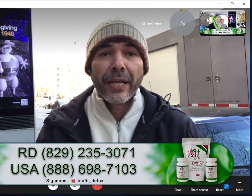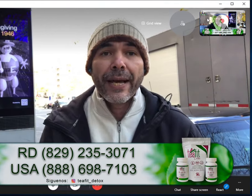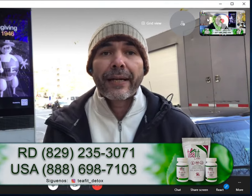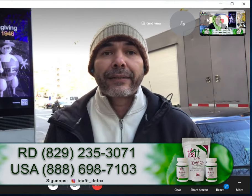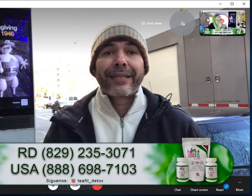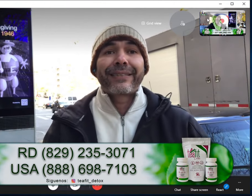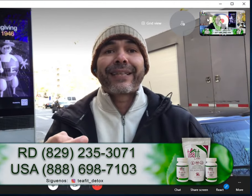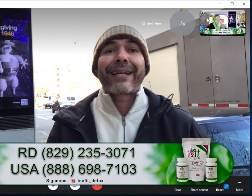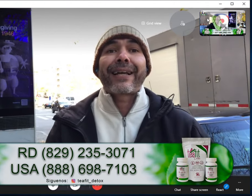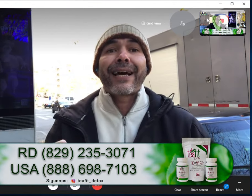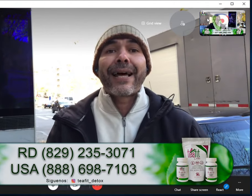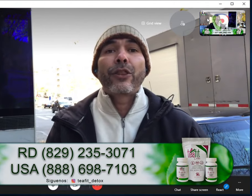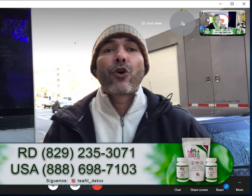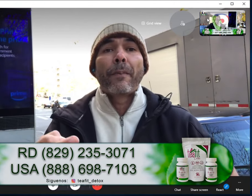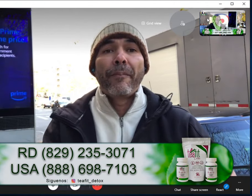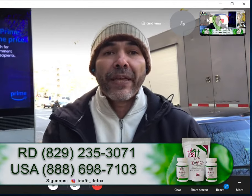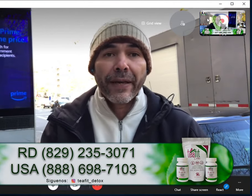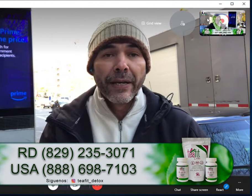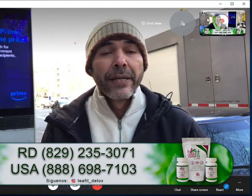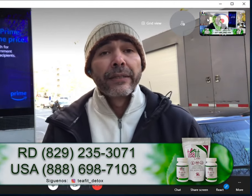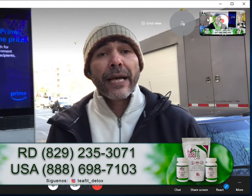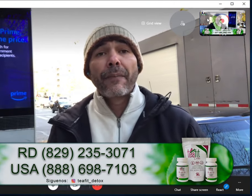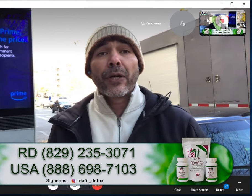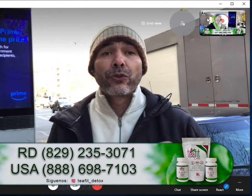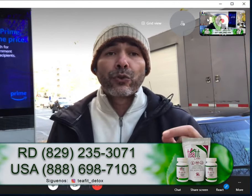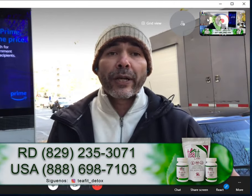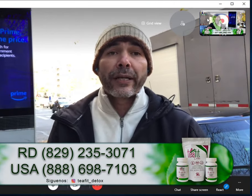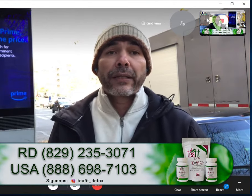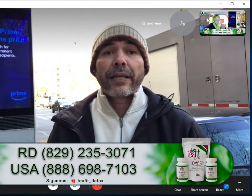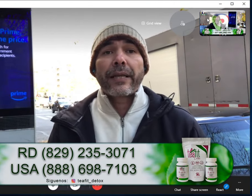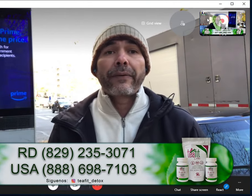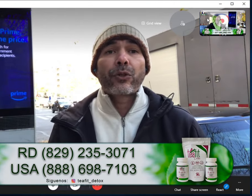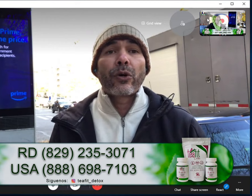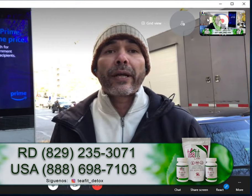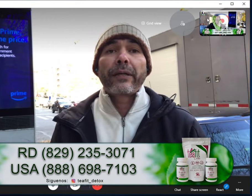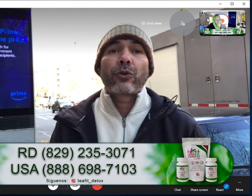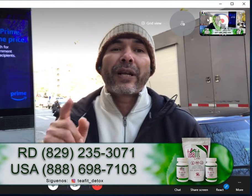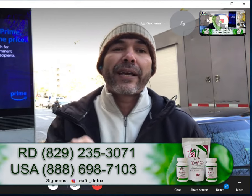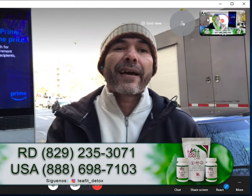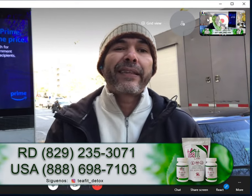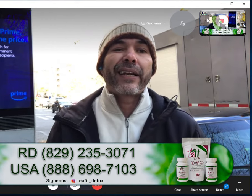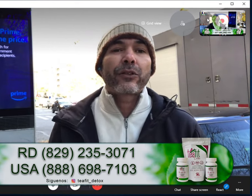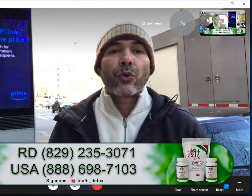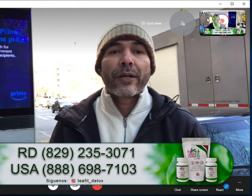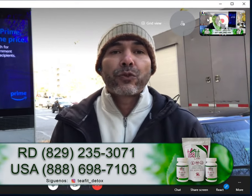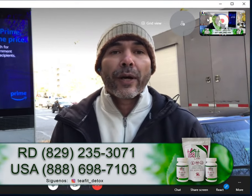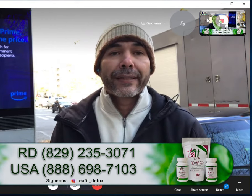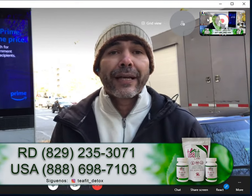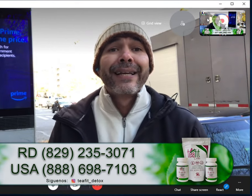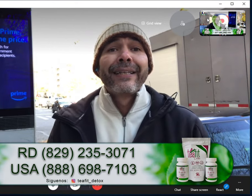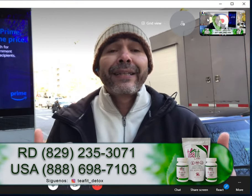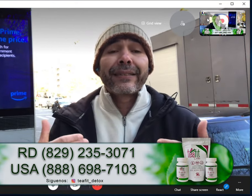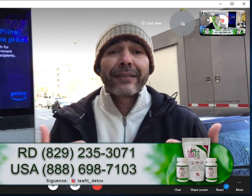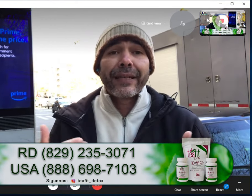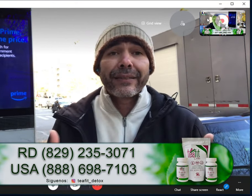sus familiares. Le está regalando vida. Llame con su tarjetita de débito o crédito y le llega directo a su casa. 16